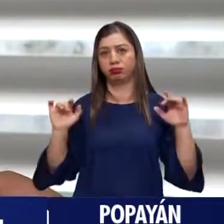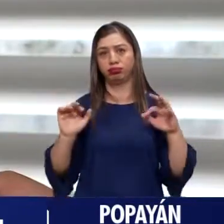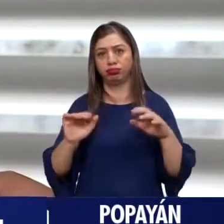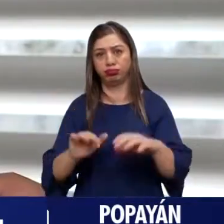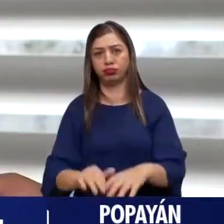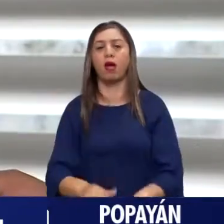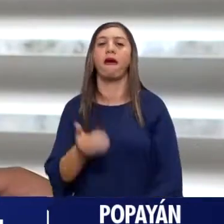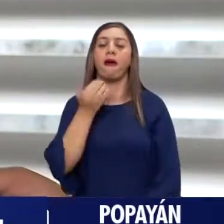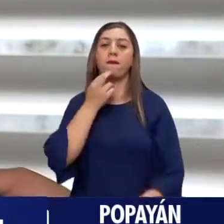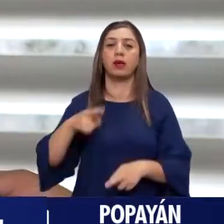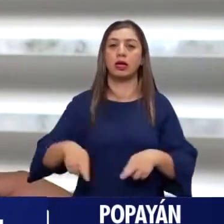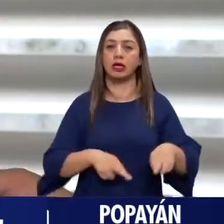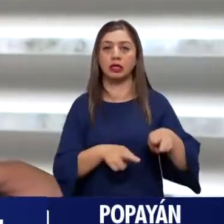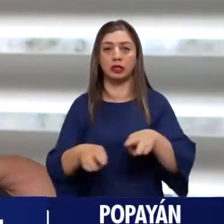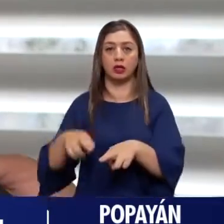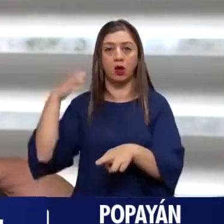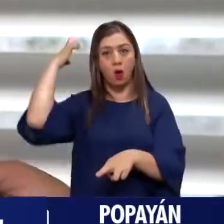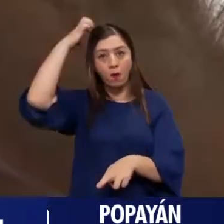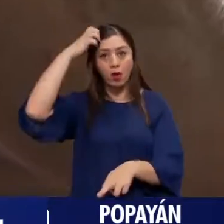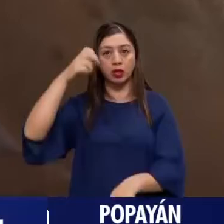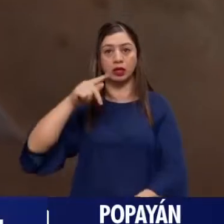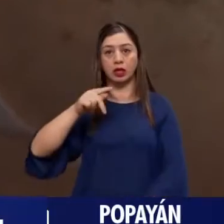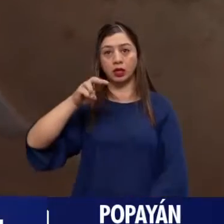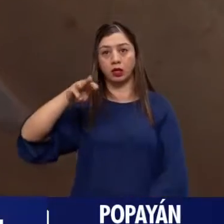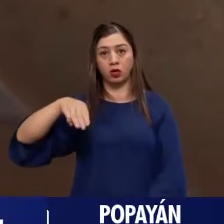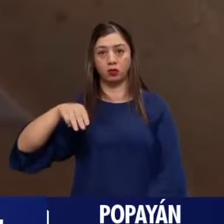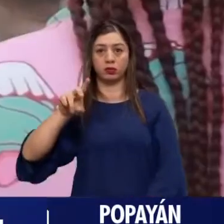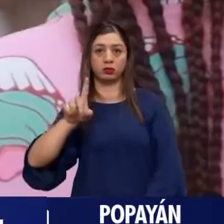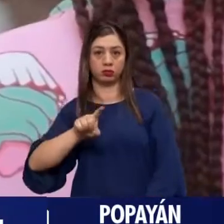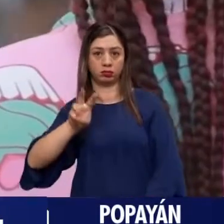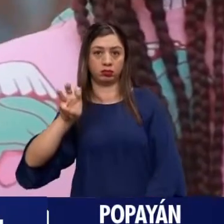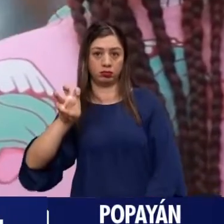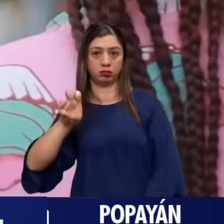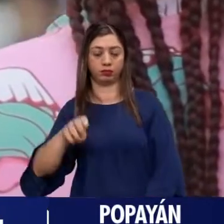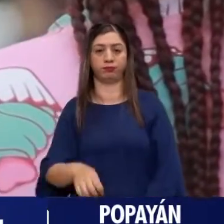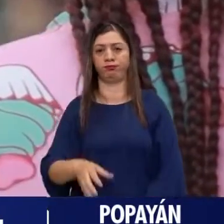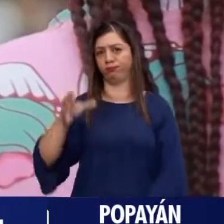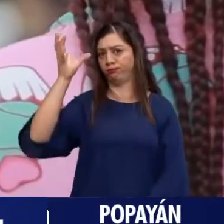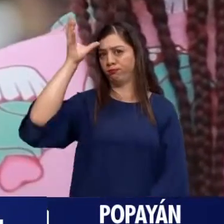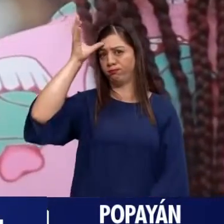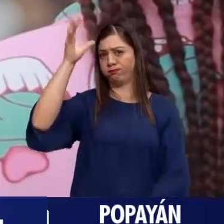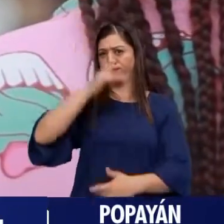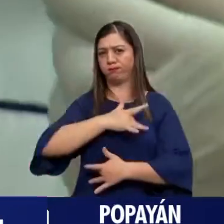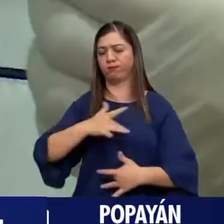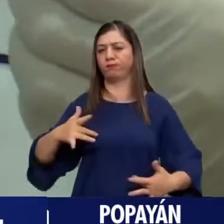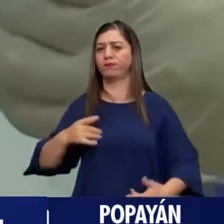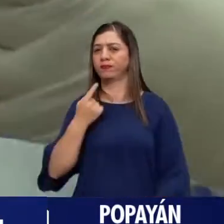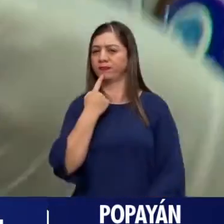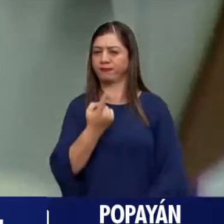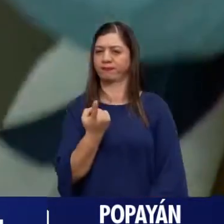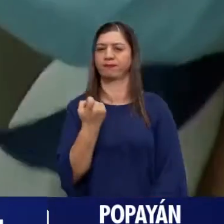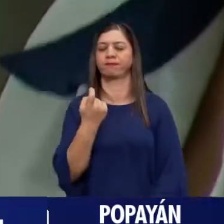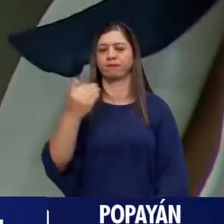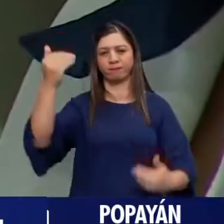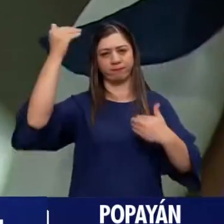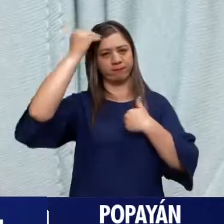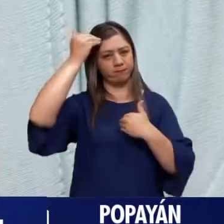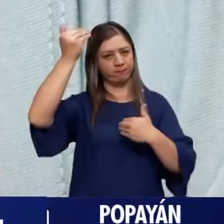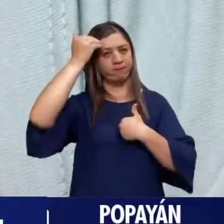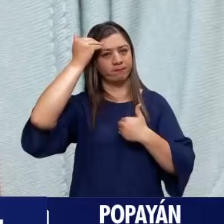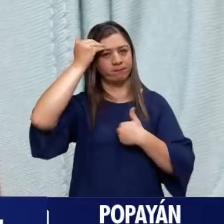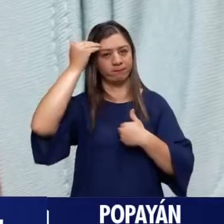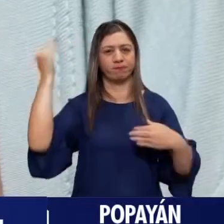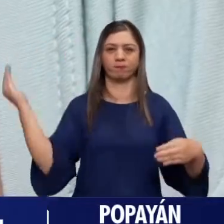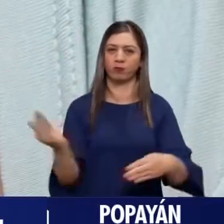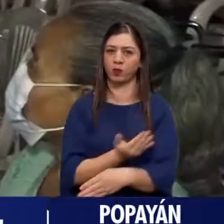por ejemplo Pance, nuevamente el kilómetro 18. Expertos en salud aseguran que falta conciencia, uno de los